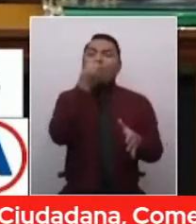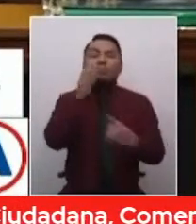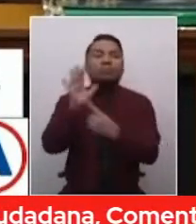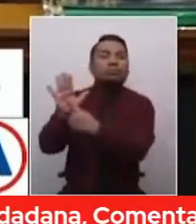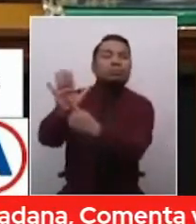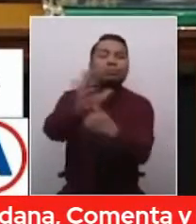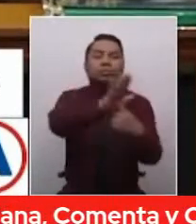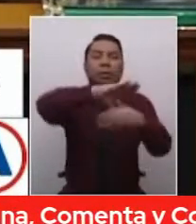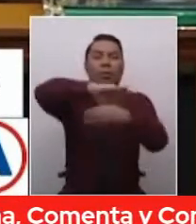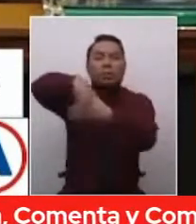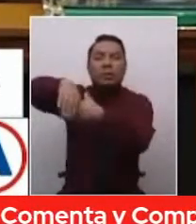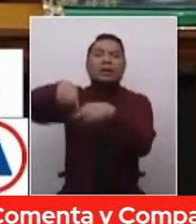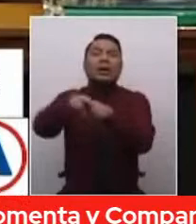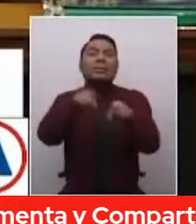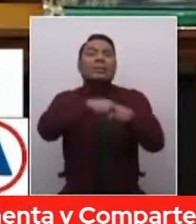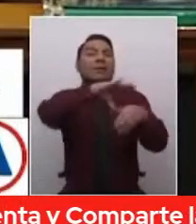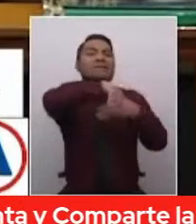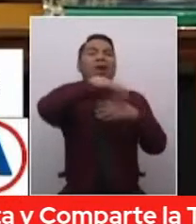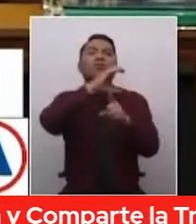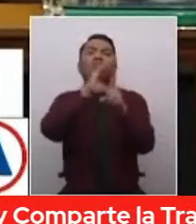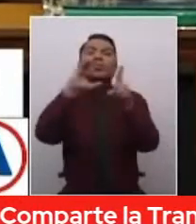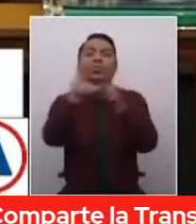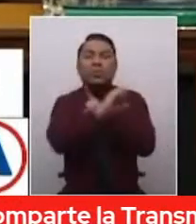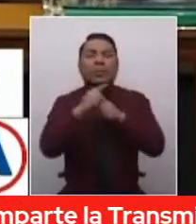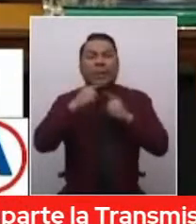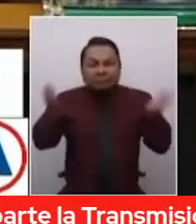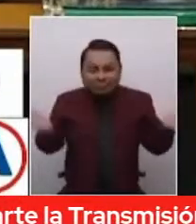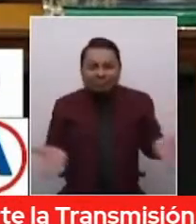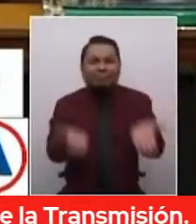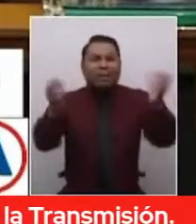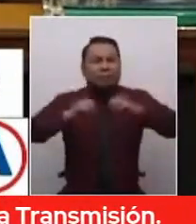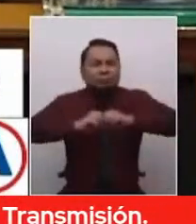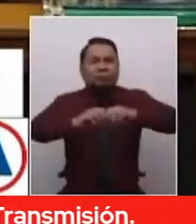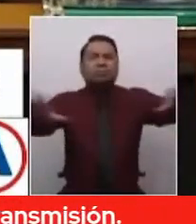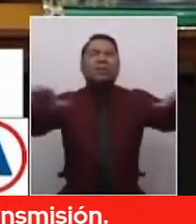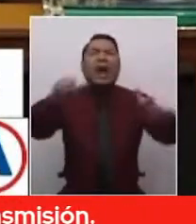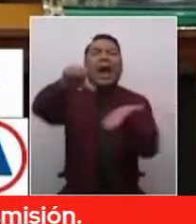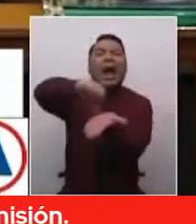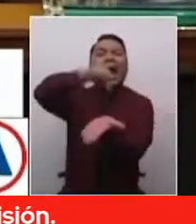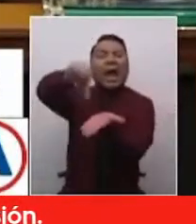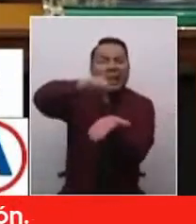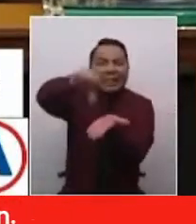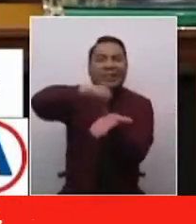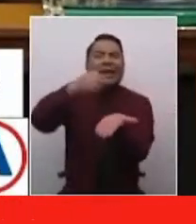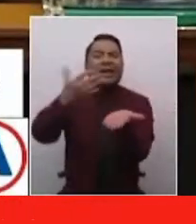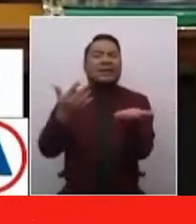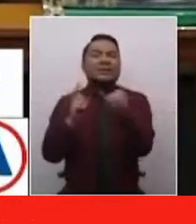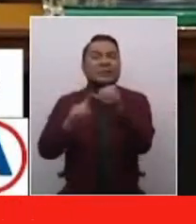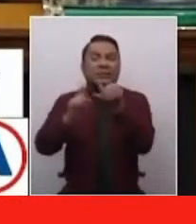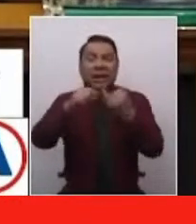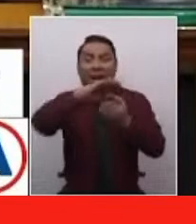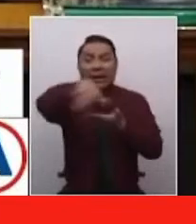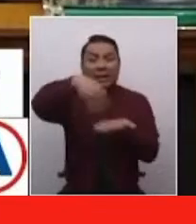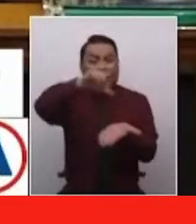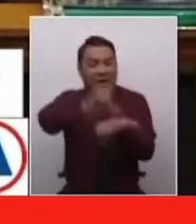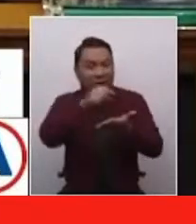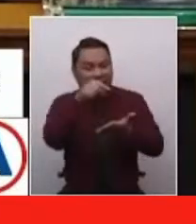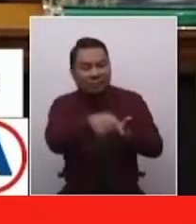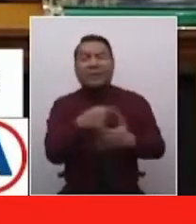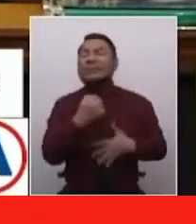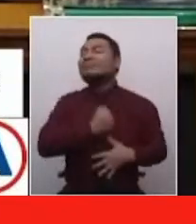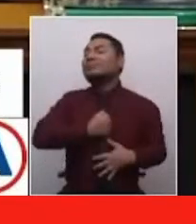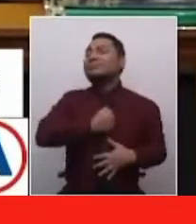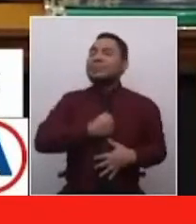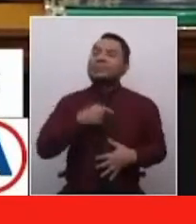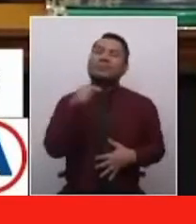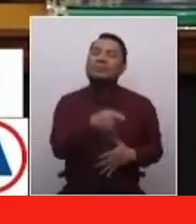gastronómicas, también ferias culturales. Vamos a impulsar el arte. Vamos a impulsar el arte, además, en el cercado de Lima, que lamentablemente